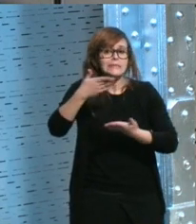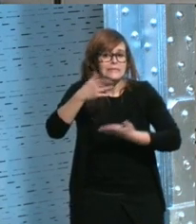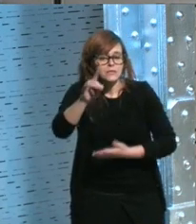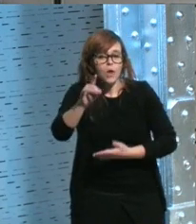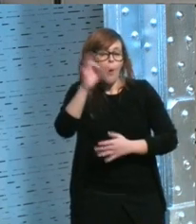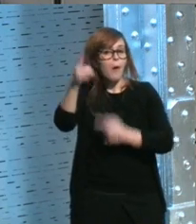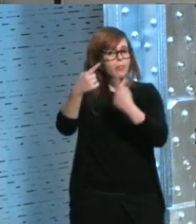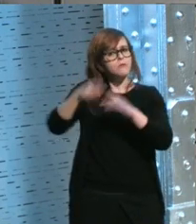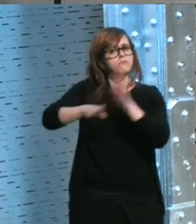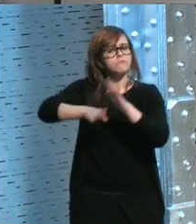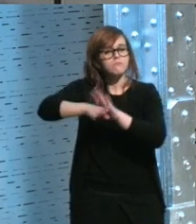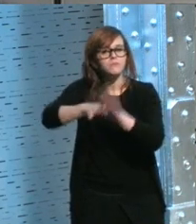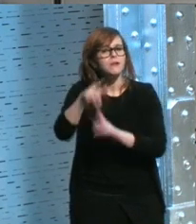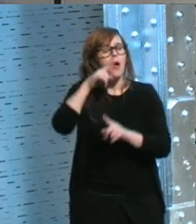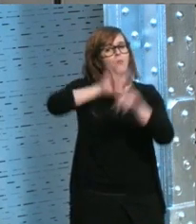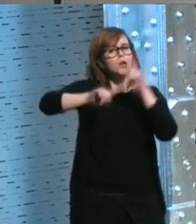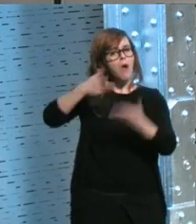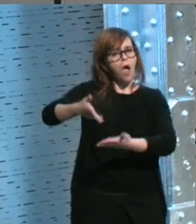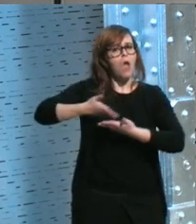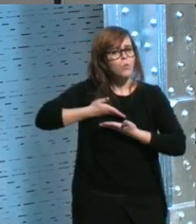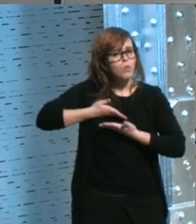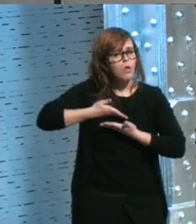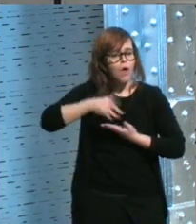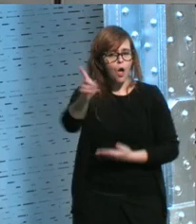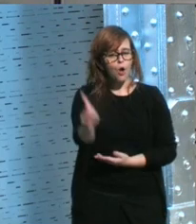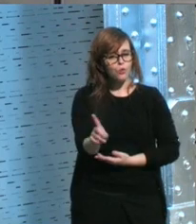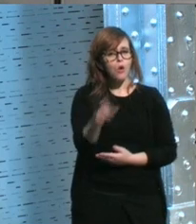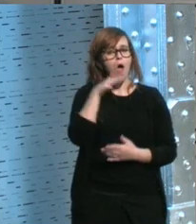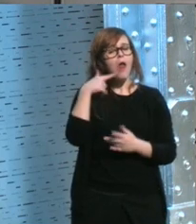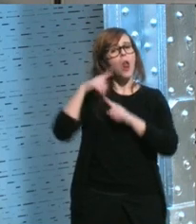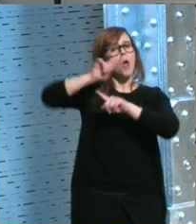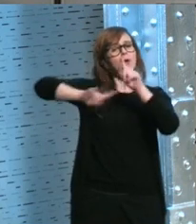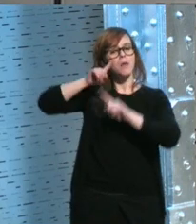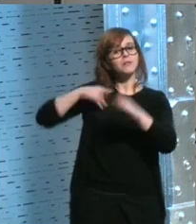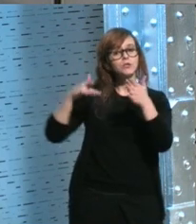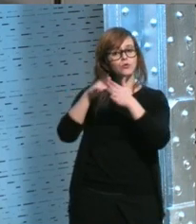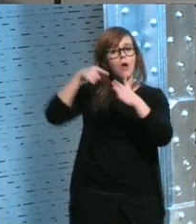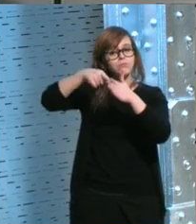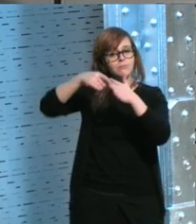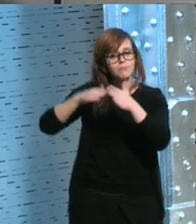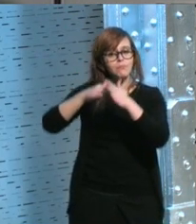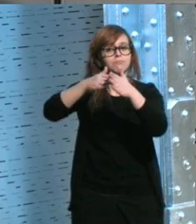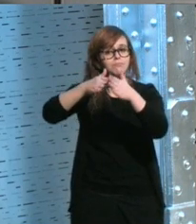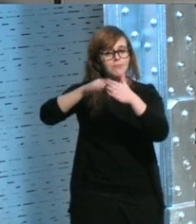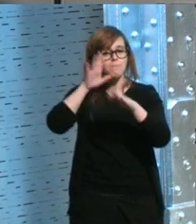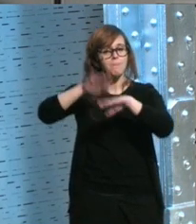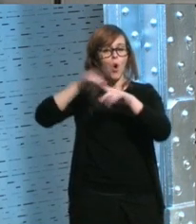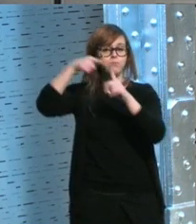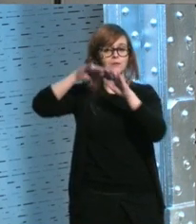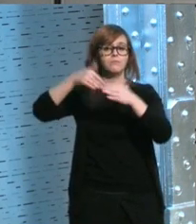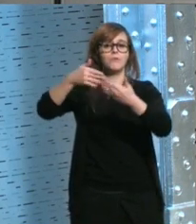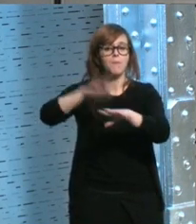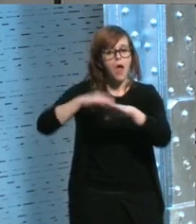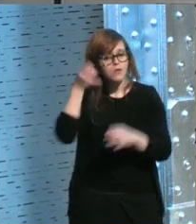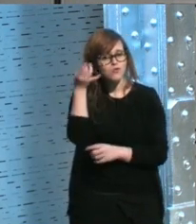problema no es conseguir ayuda, es que no haya obstáculos que impiden la innovación. Entonces yo